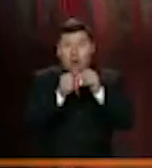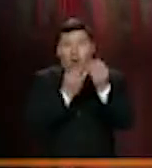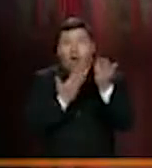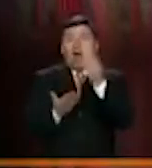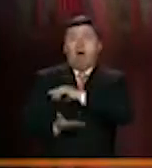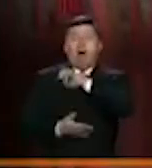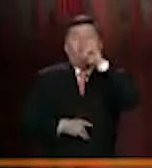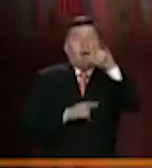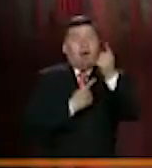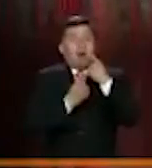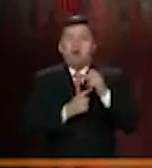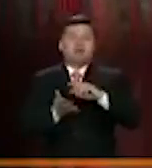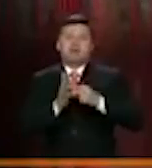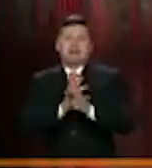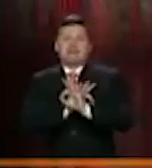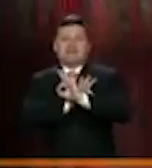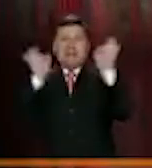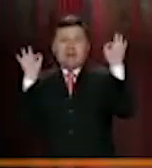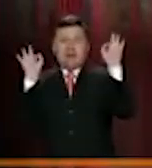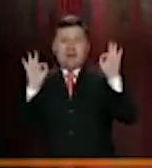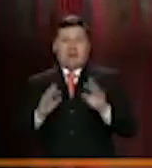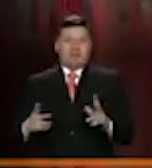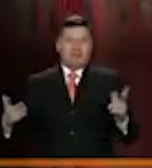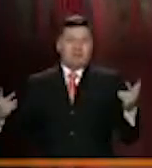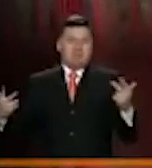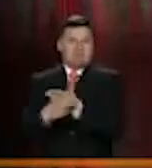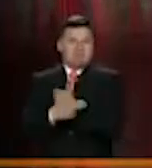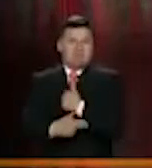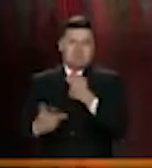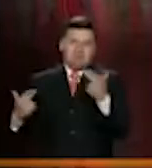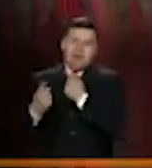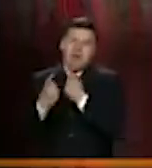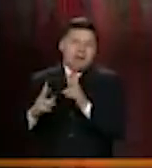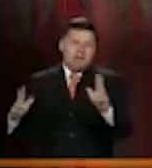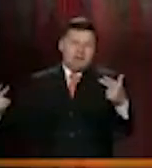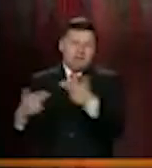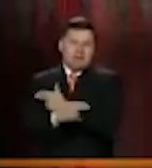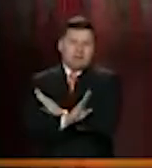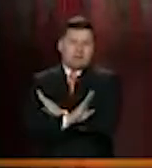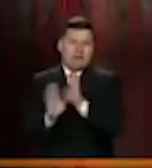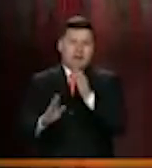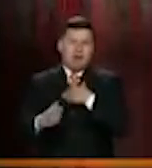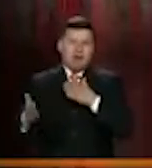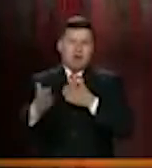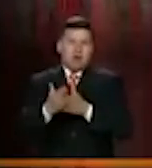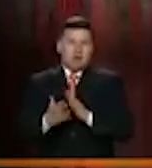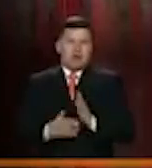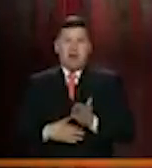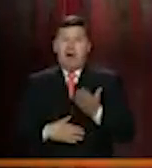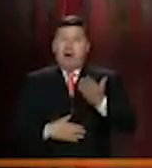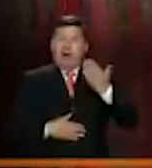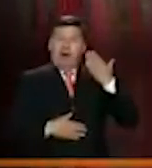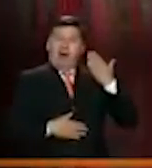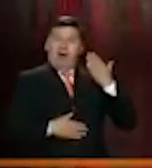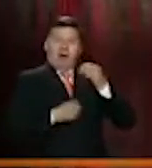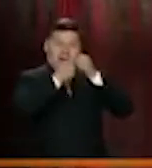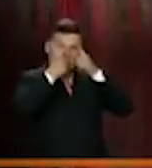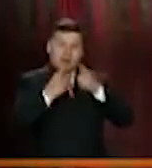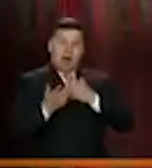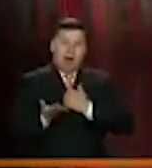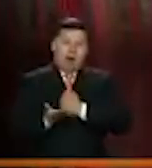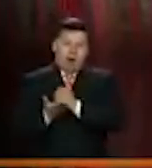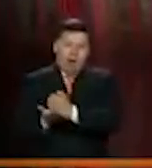agosto había dejado en suspenso los diálogos que sostenía su antecesor juan manuel santos con el ejército de liberación nacional desde el